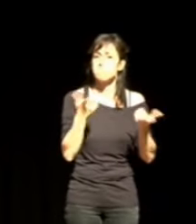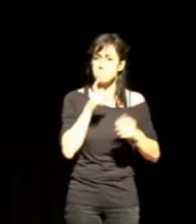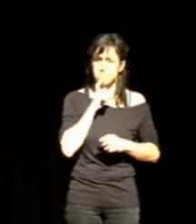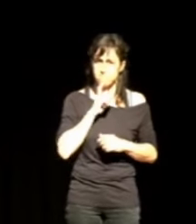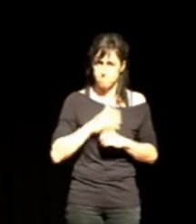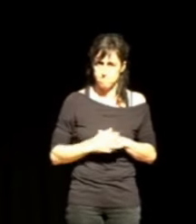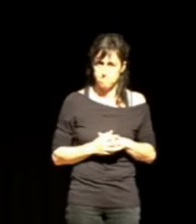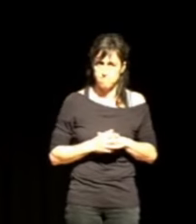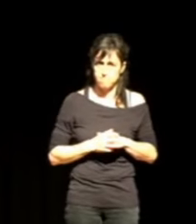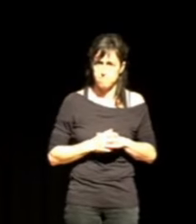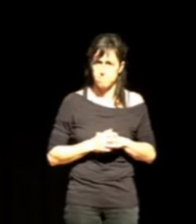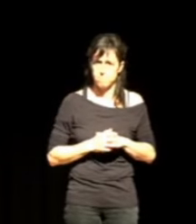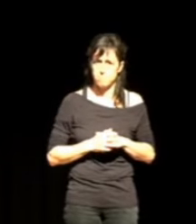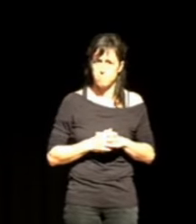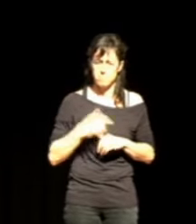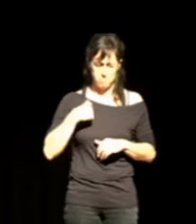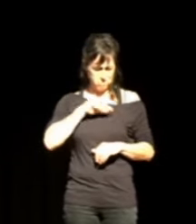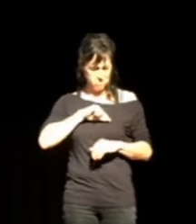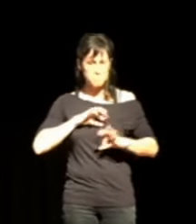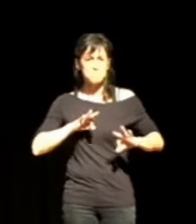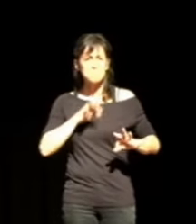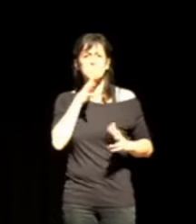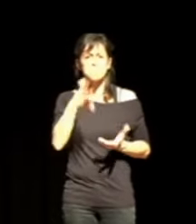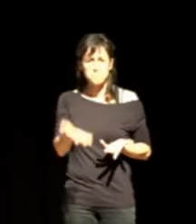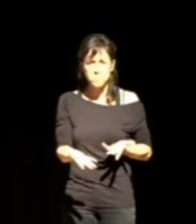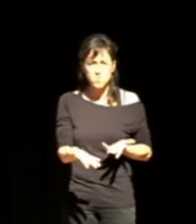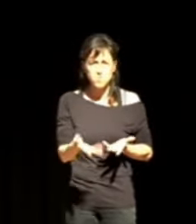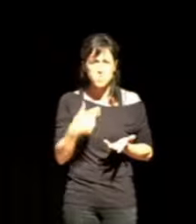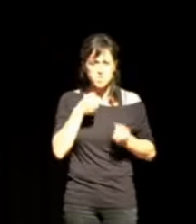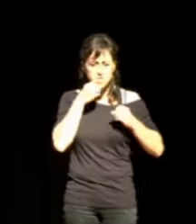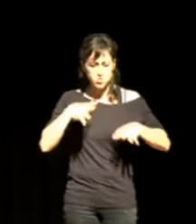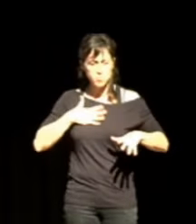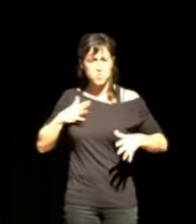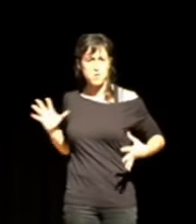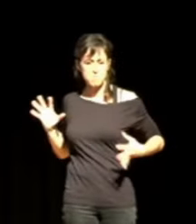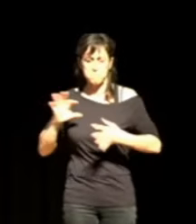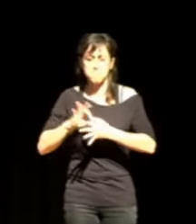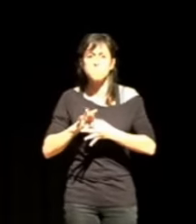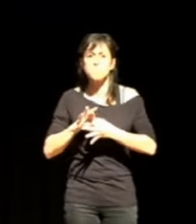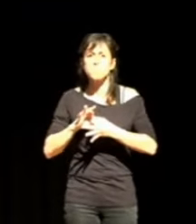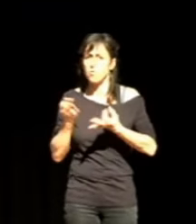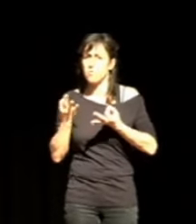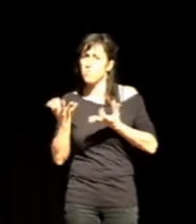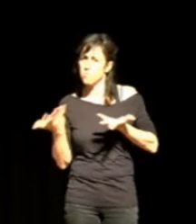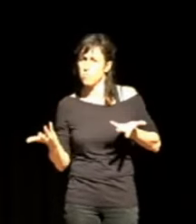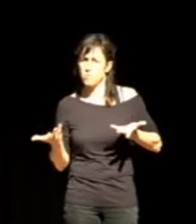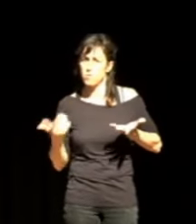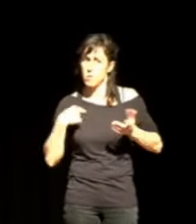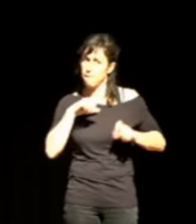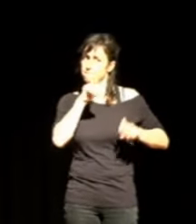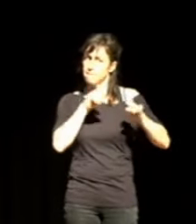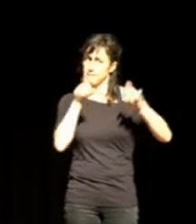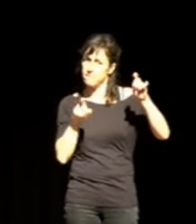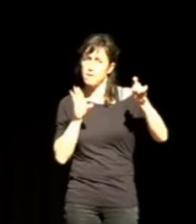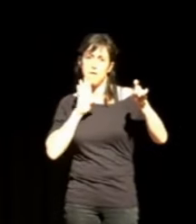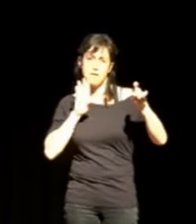¿Y por qué nos sentimos como nos sentimos? ¿Qué tiene que ver eso con esta historia? Esas son preguntas que me gusta que las personas se